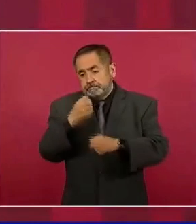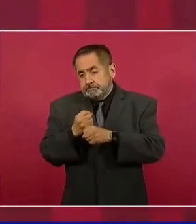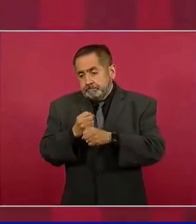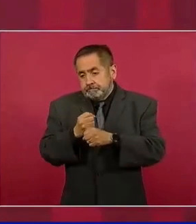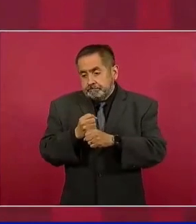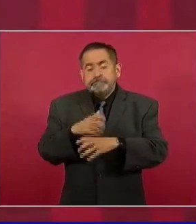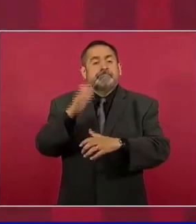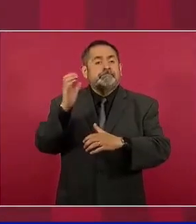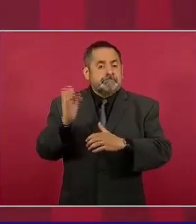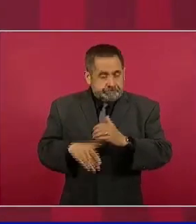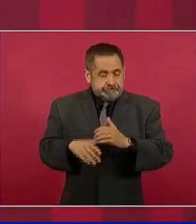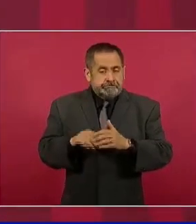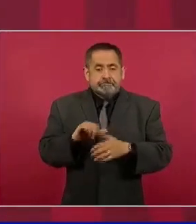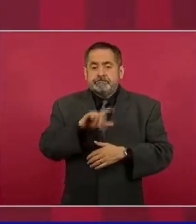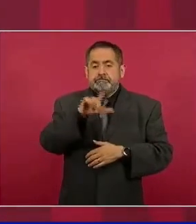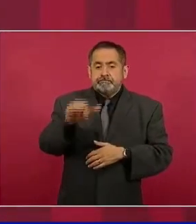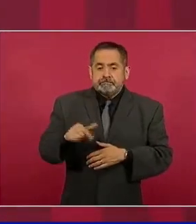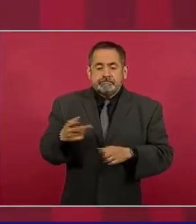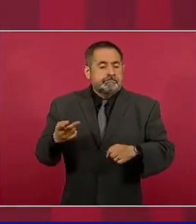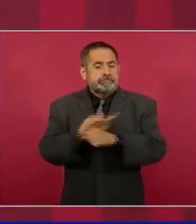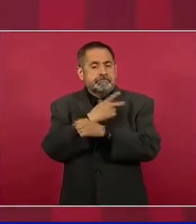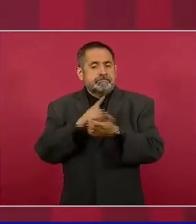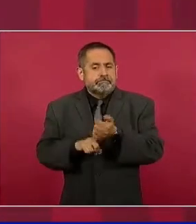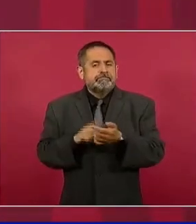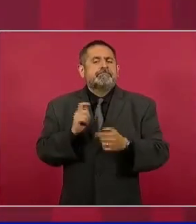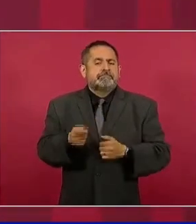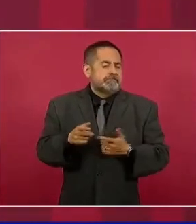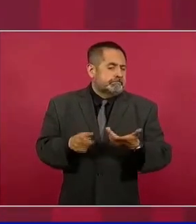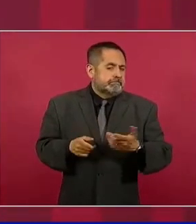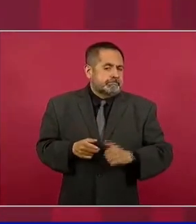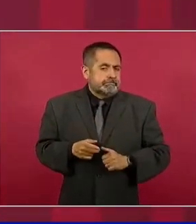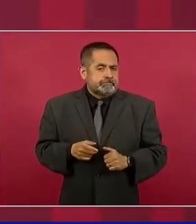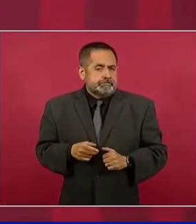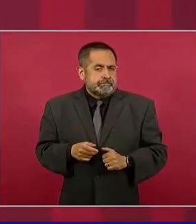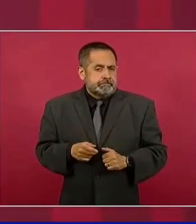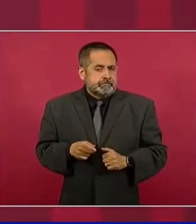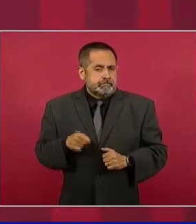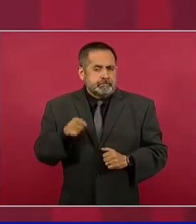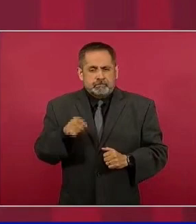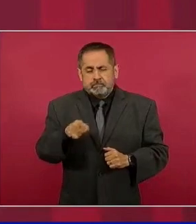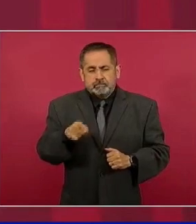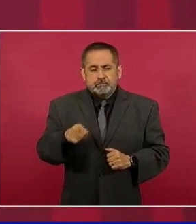con una toma del poder